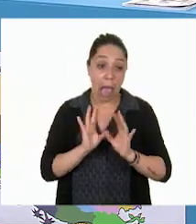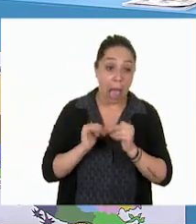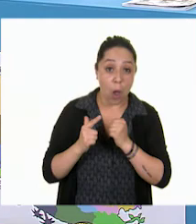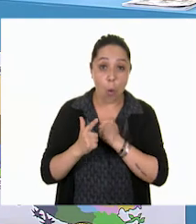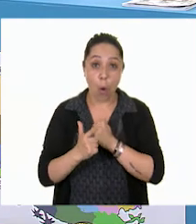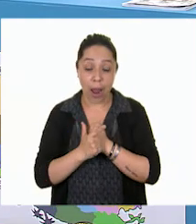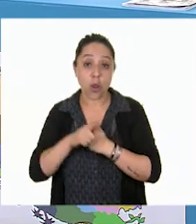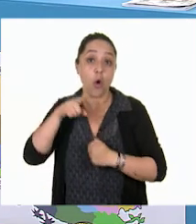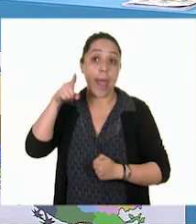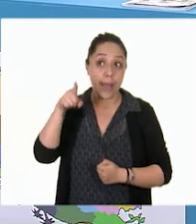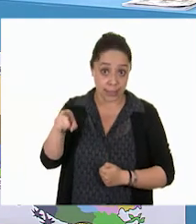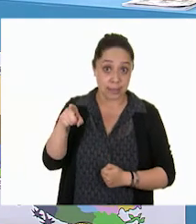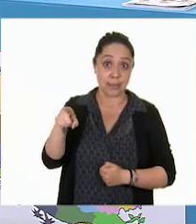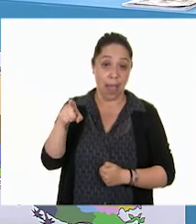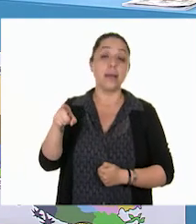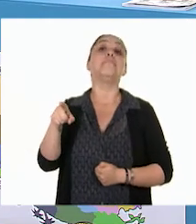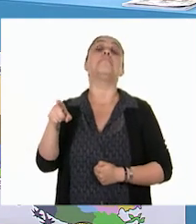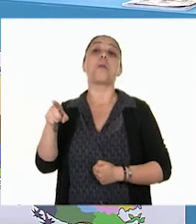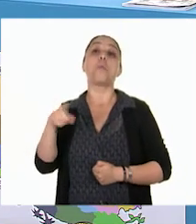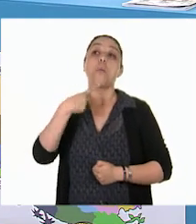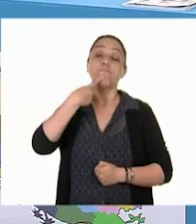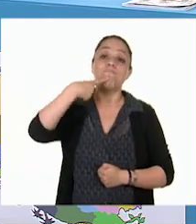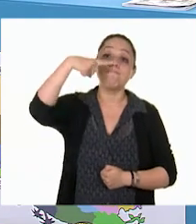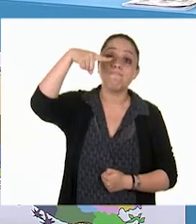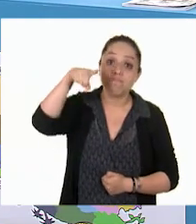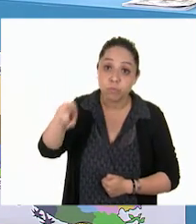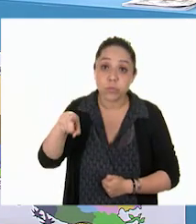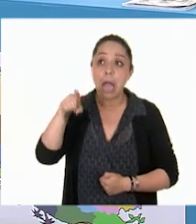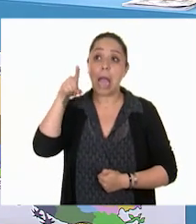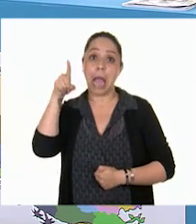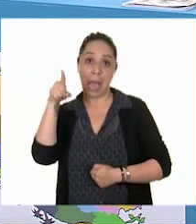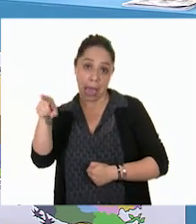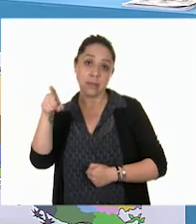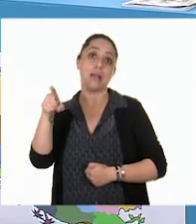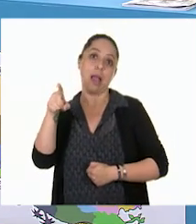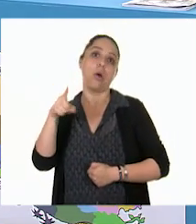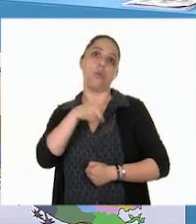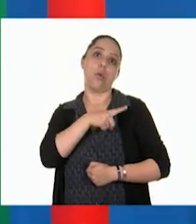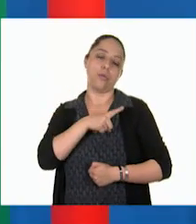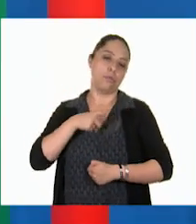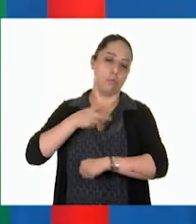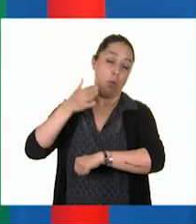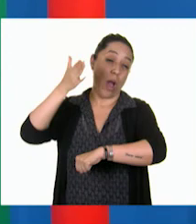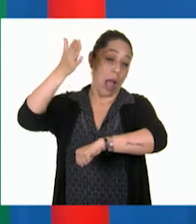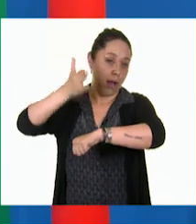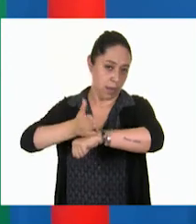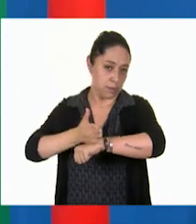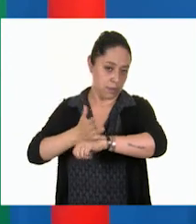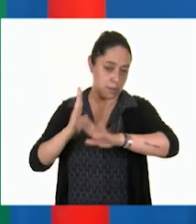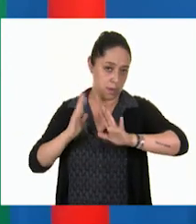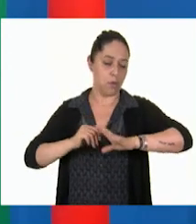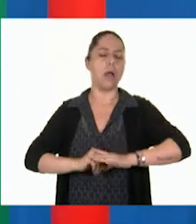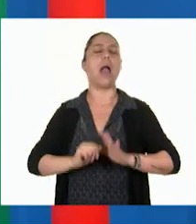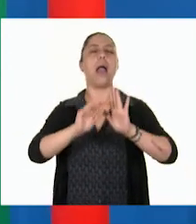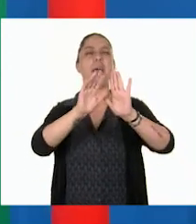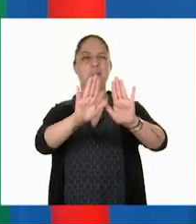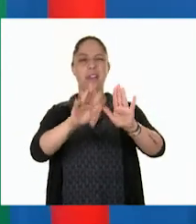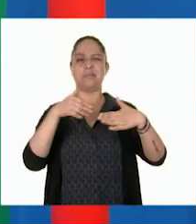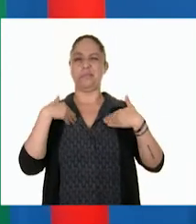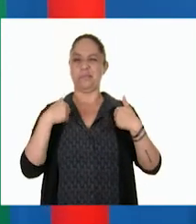juzgada y será merecedor o merecedora de una condena. Ah, maestra, a ver, creo que ya